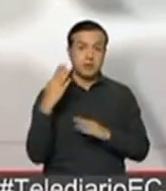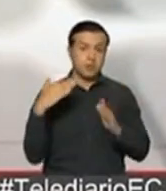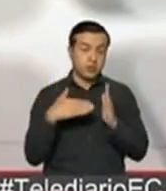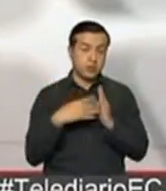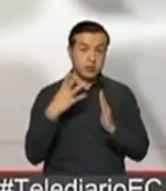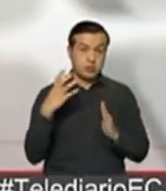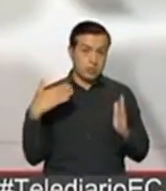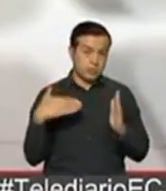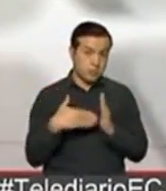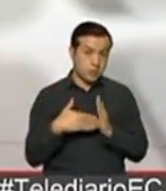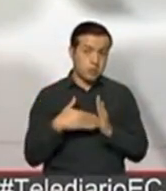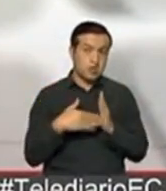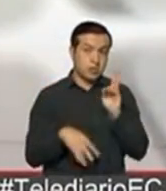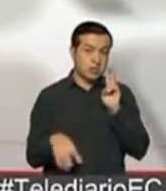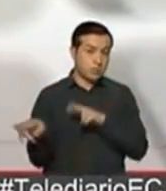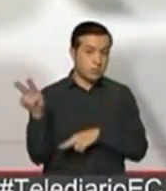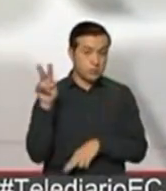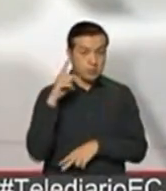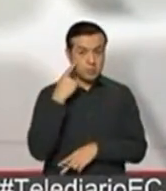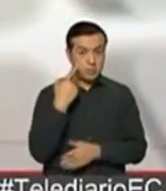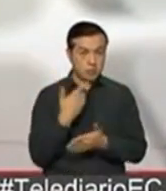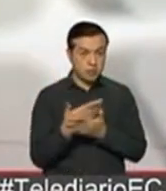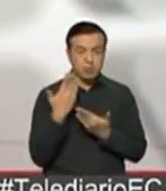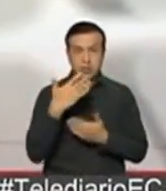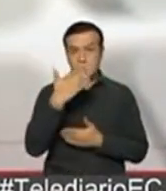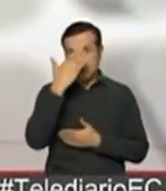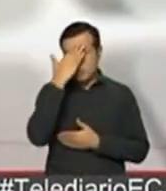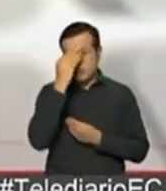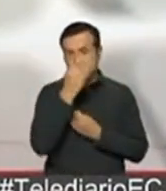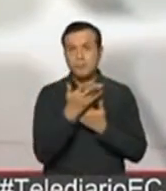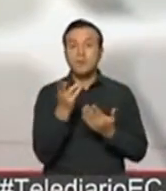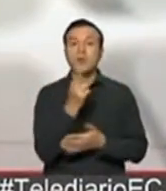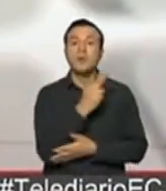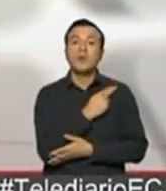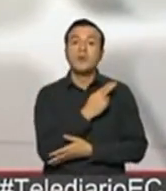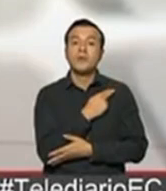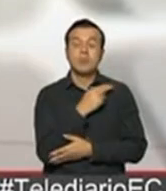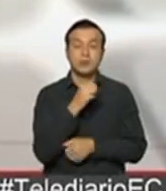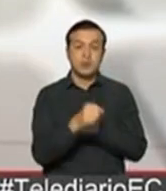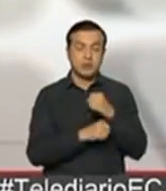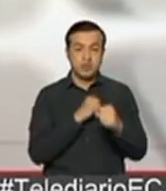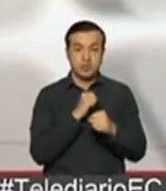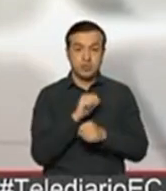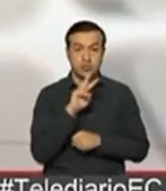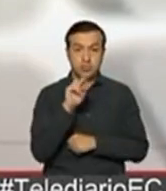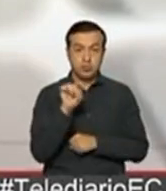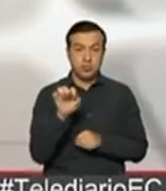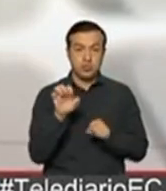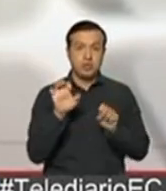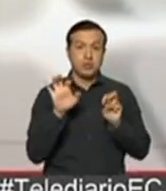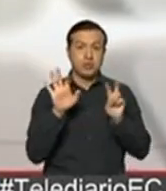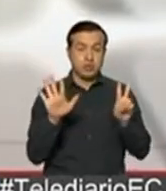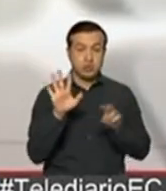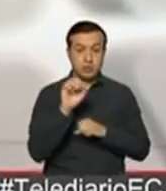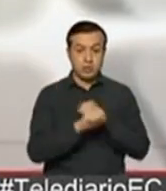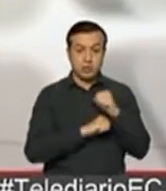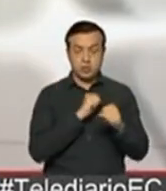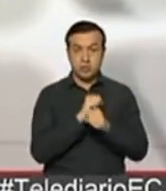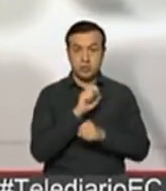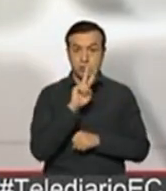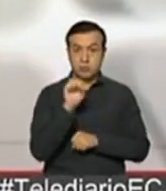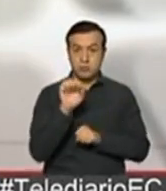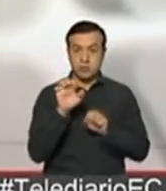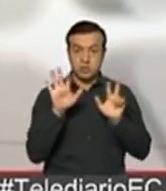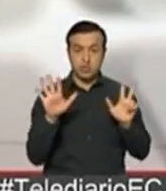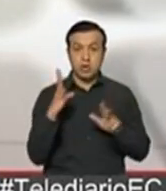no nos ha analizado hemos constatado que las universidades en el año 2017 y 2018 han publicado alrededor de